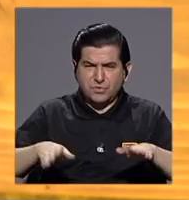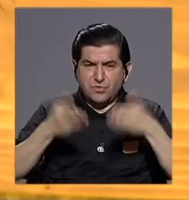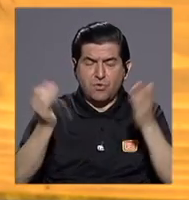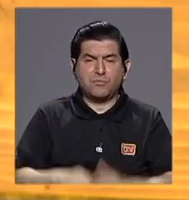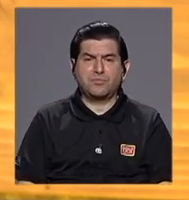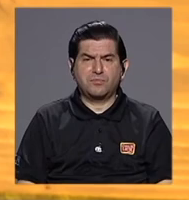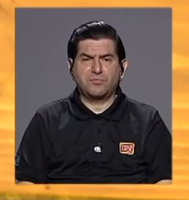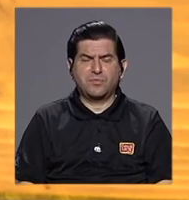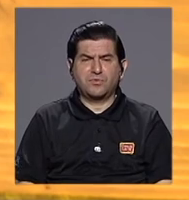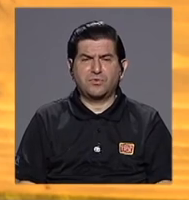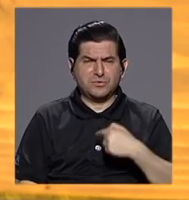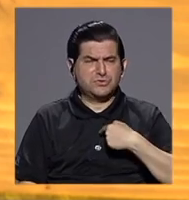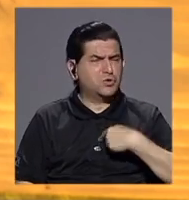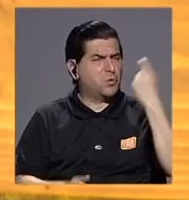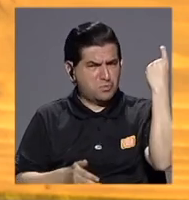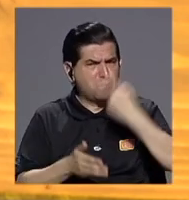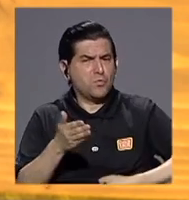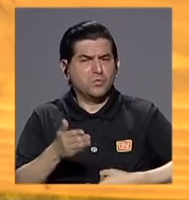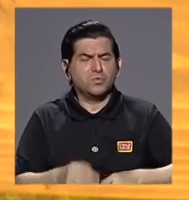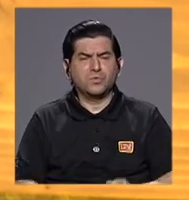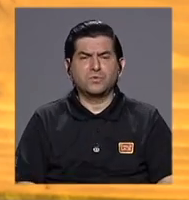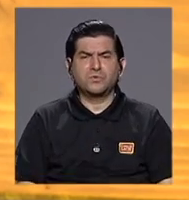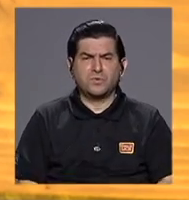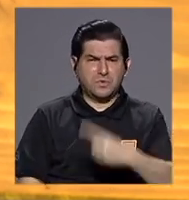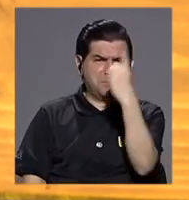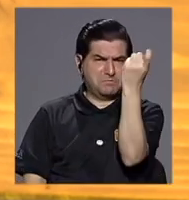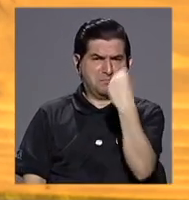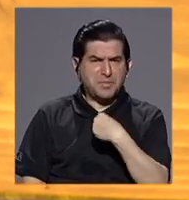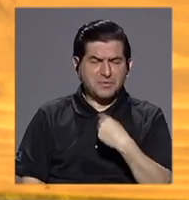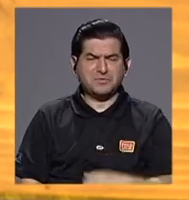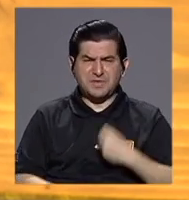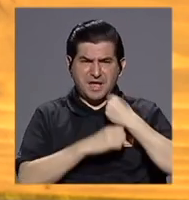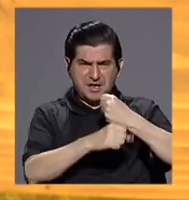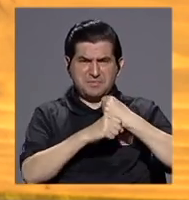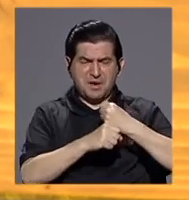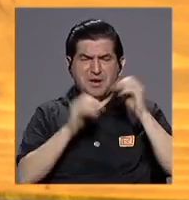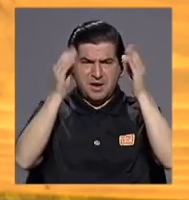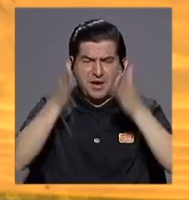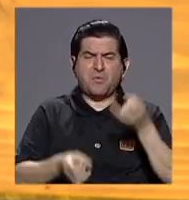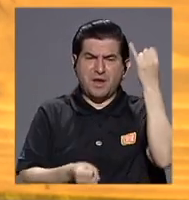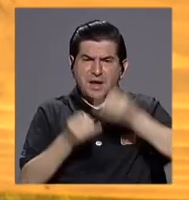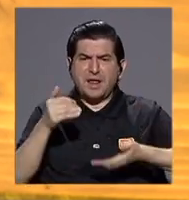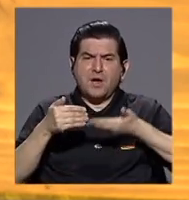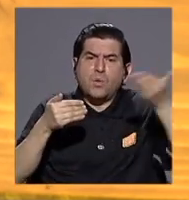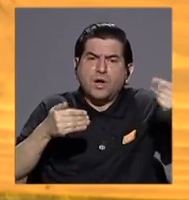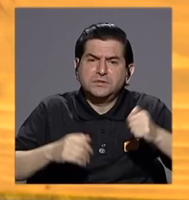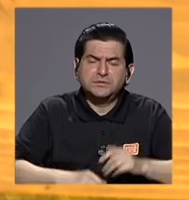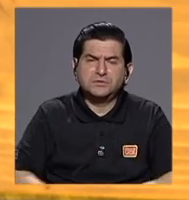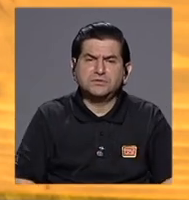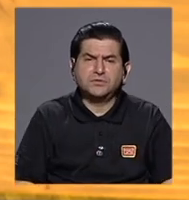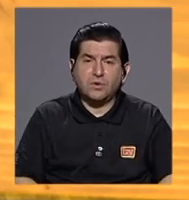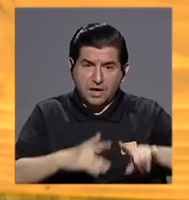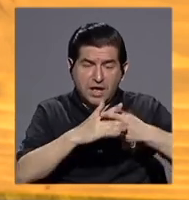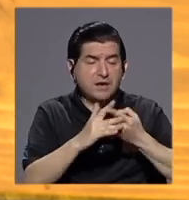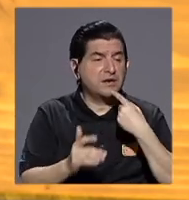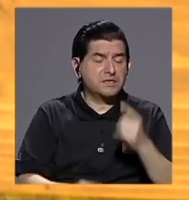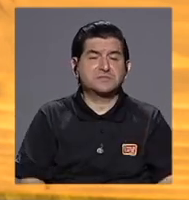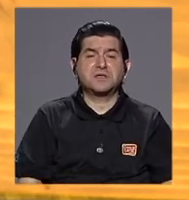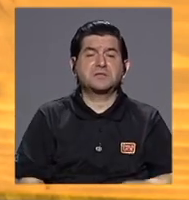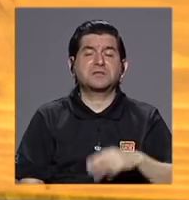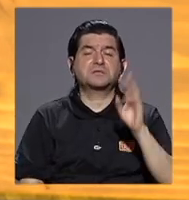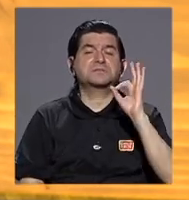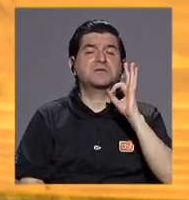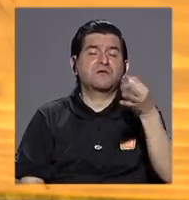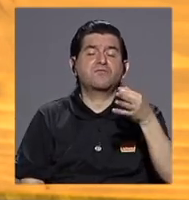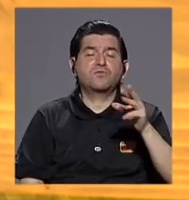muy severo al respecto. Cuando me preguntaron a mí, ¿la huelga de maestros cuándo se acaba? Al inicio dije, el miércoles